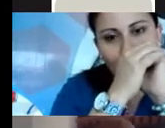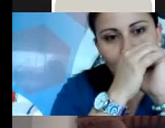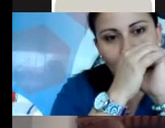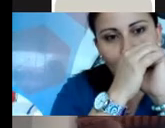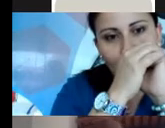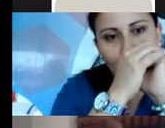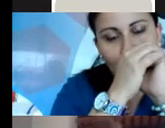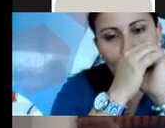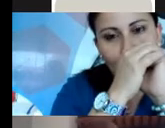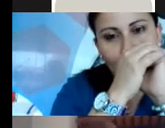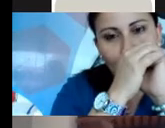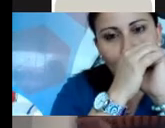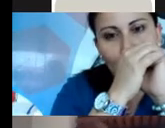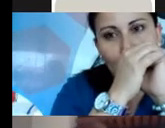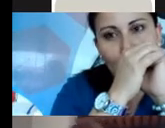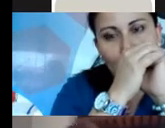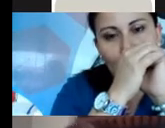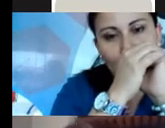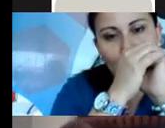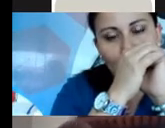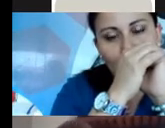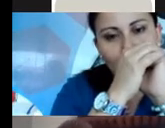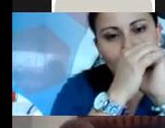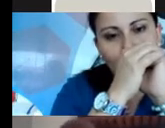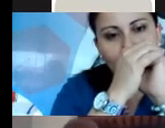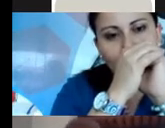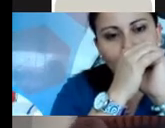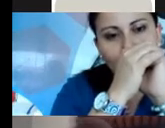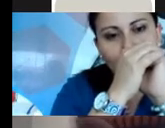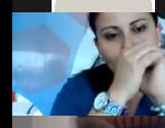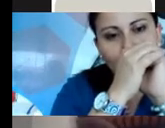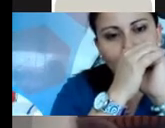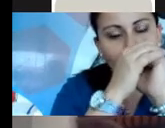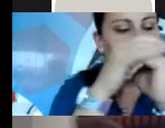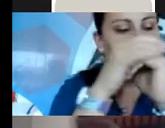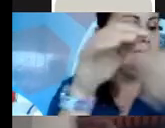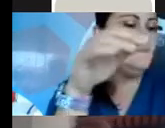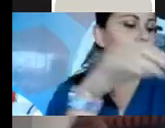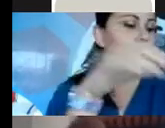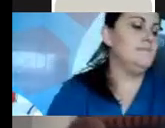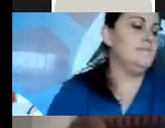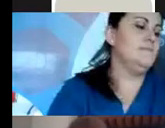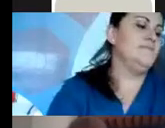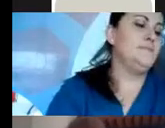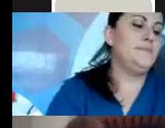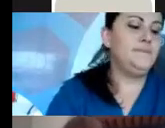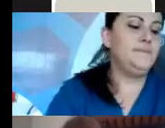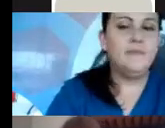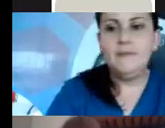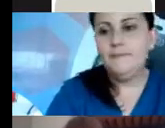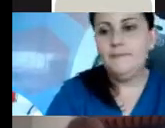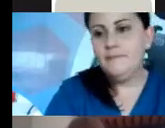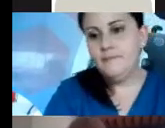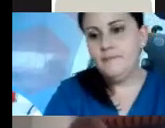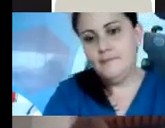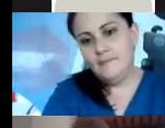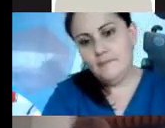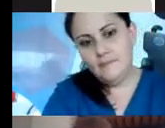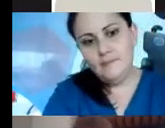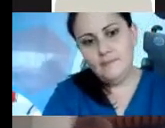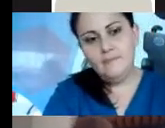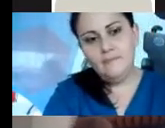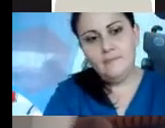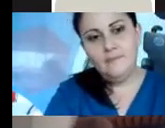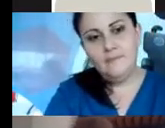personalizados. Y ustedes ven aquí que hay por debajo, en los diseños de abajo, tenemos 4 tipos diferentes